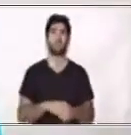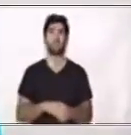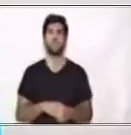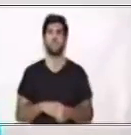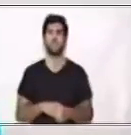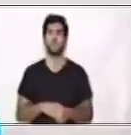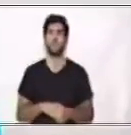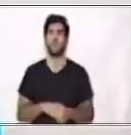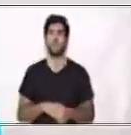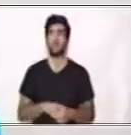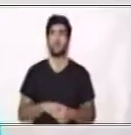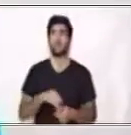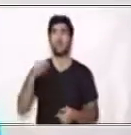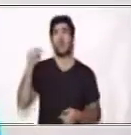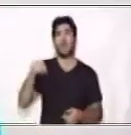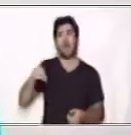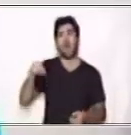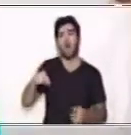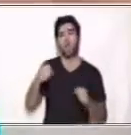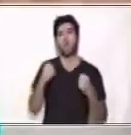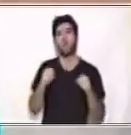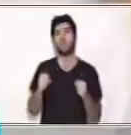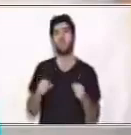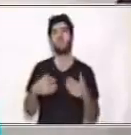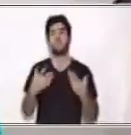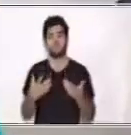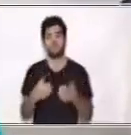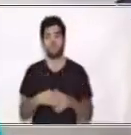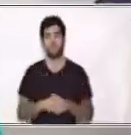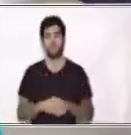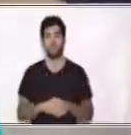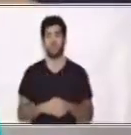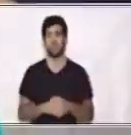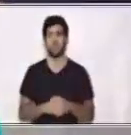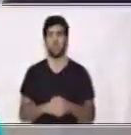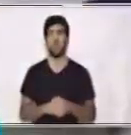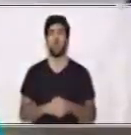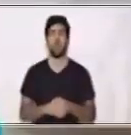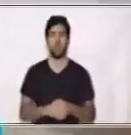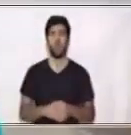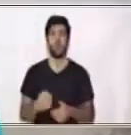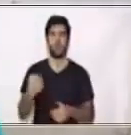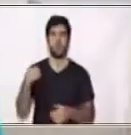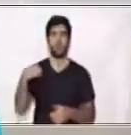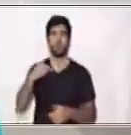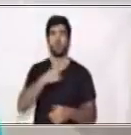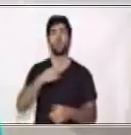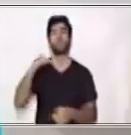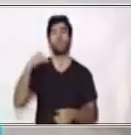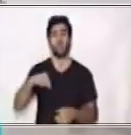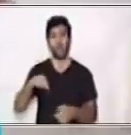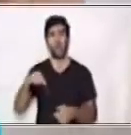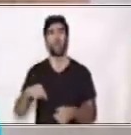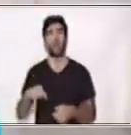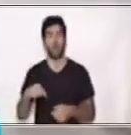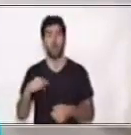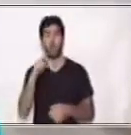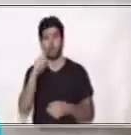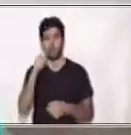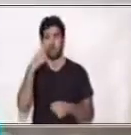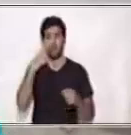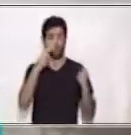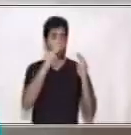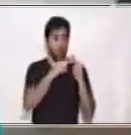¿Qué hacemos en este momento? Venimos nosotros ahora y vamos a empezar a colocar las cantidades conocidas de un